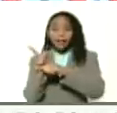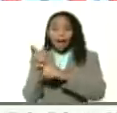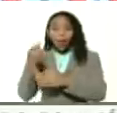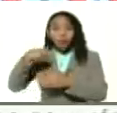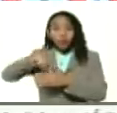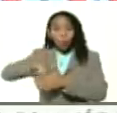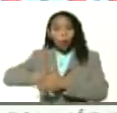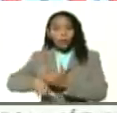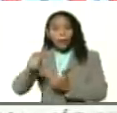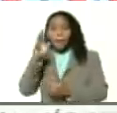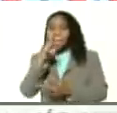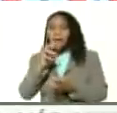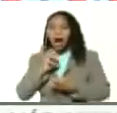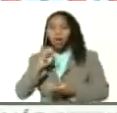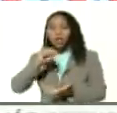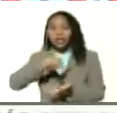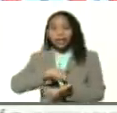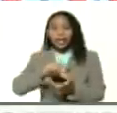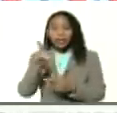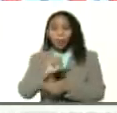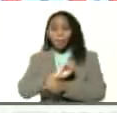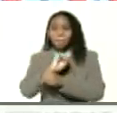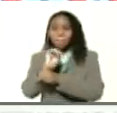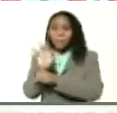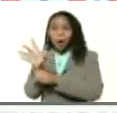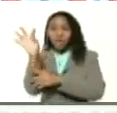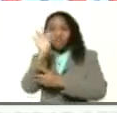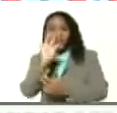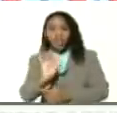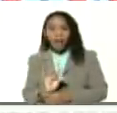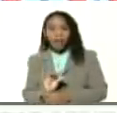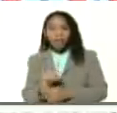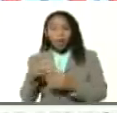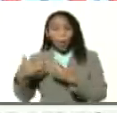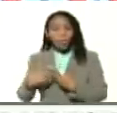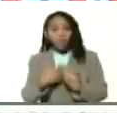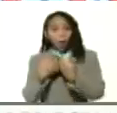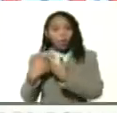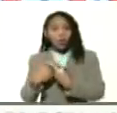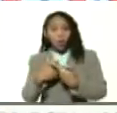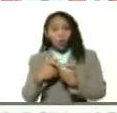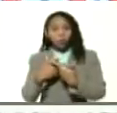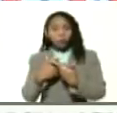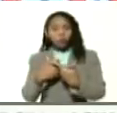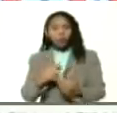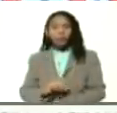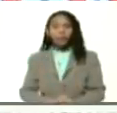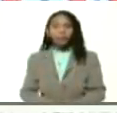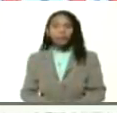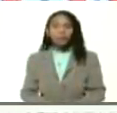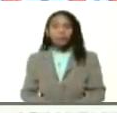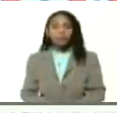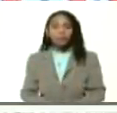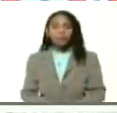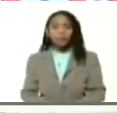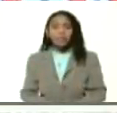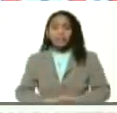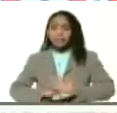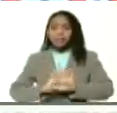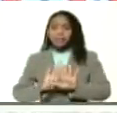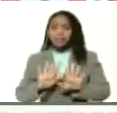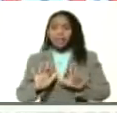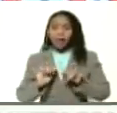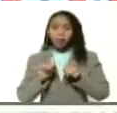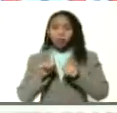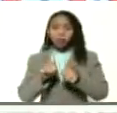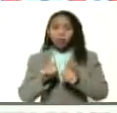Central y fueron dirigidos a la Reserva Federal de los Estados Unidos de Norteamérica. Ya empieza